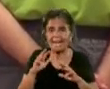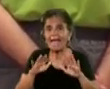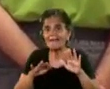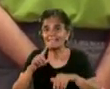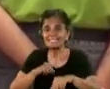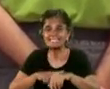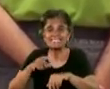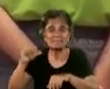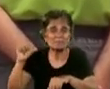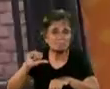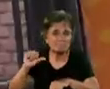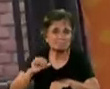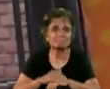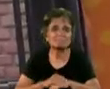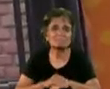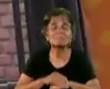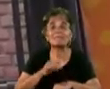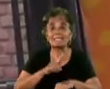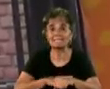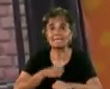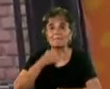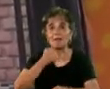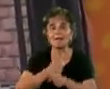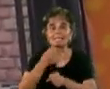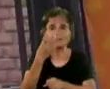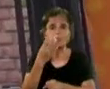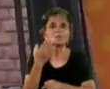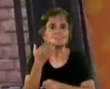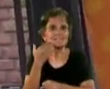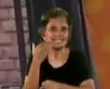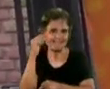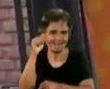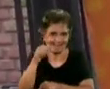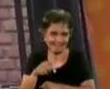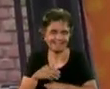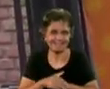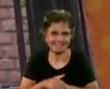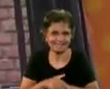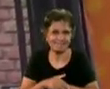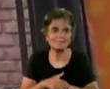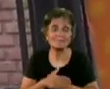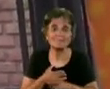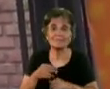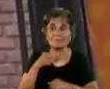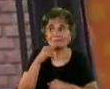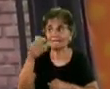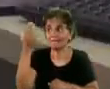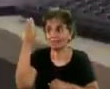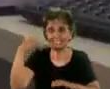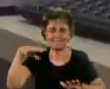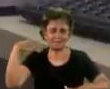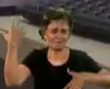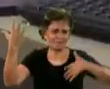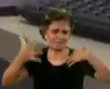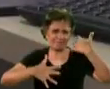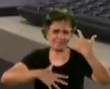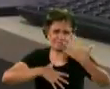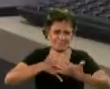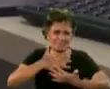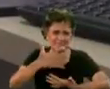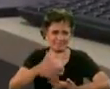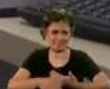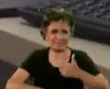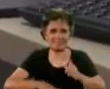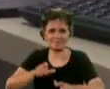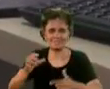nosotros extendimos el horario hasta las 16 acá en la sede central, el viernes realmente fue un caos.